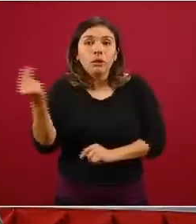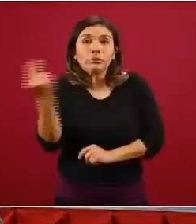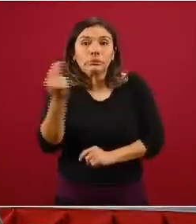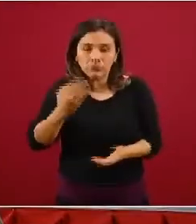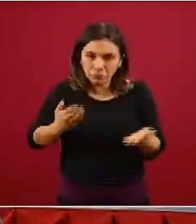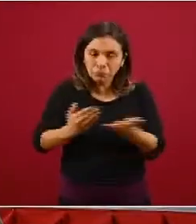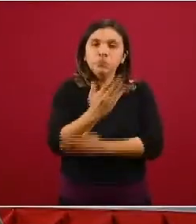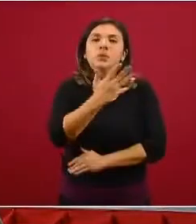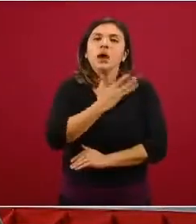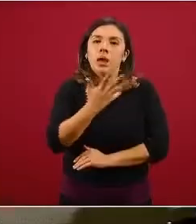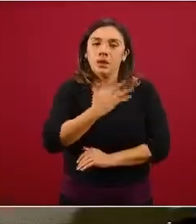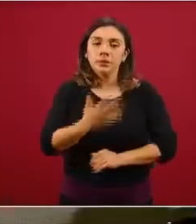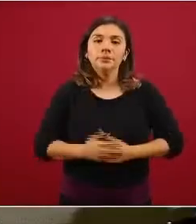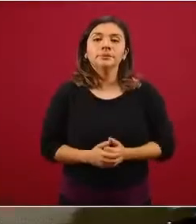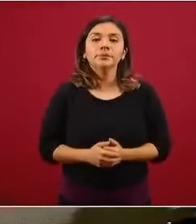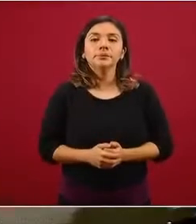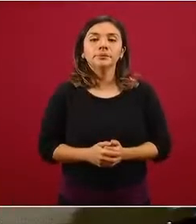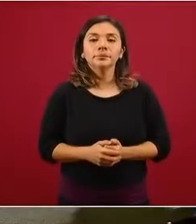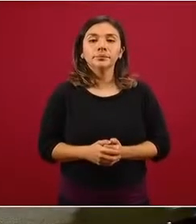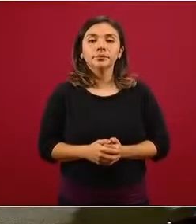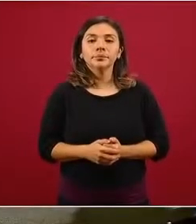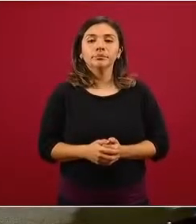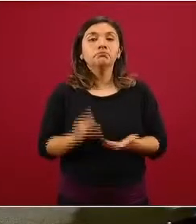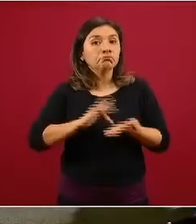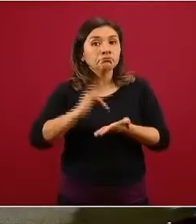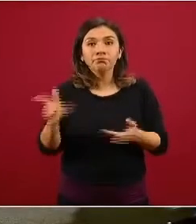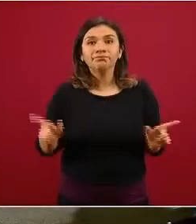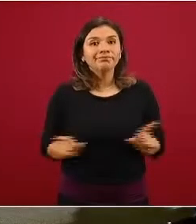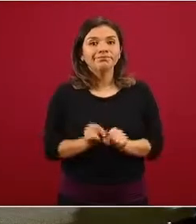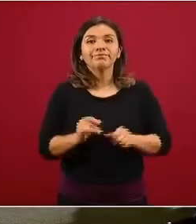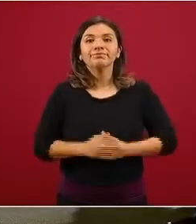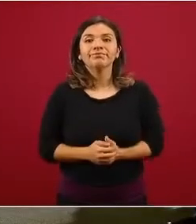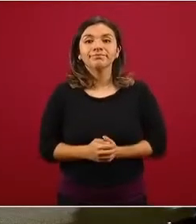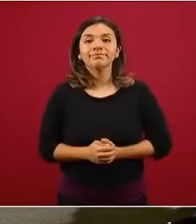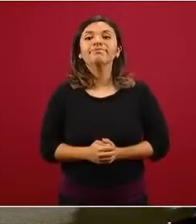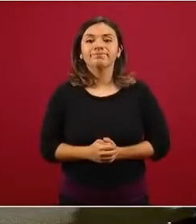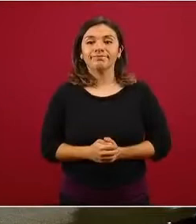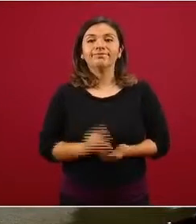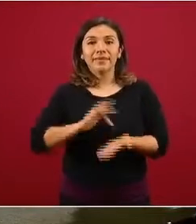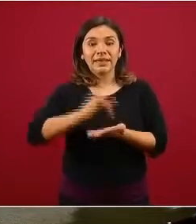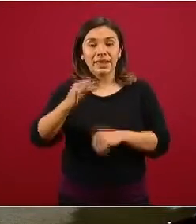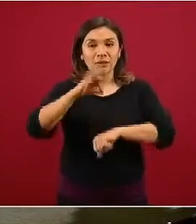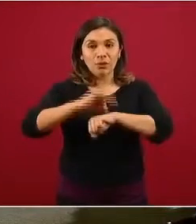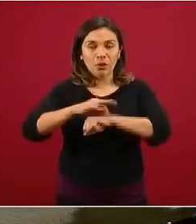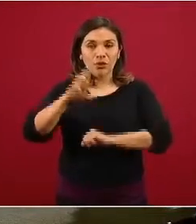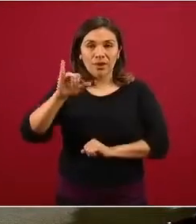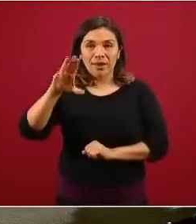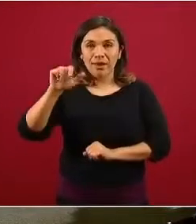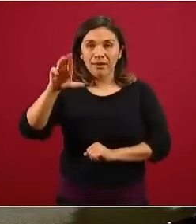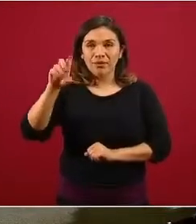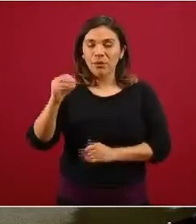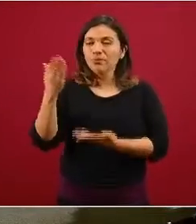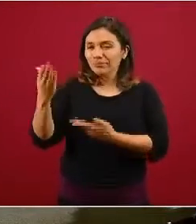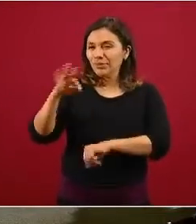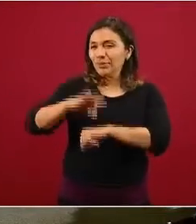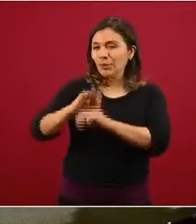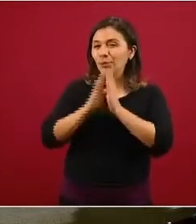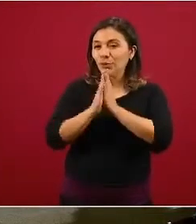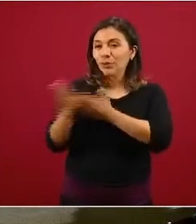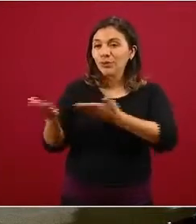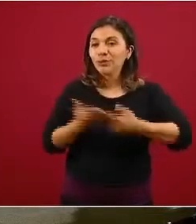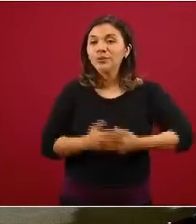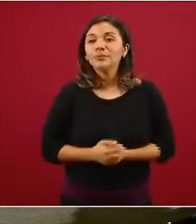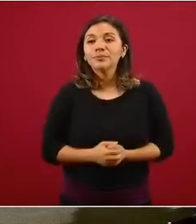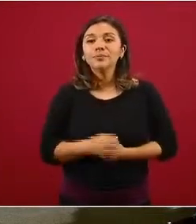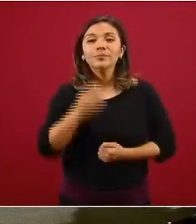las personas que así lo requieran en este momento. Muchísimas gracias. Gracias, doctor Ricardo Cortés. Doctor Savicki, si es tan amable